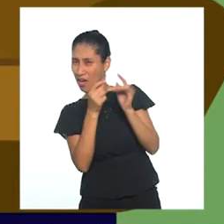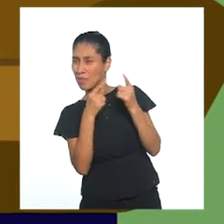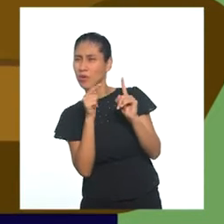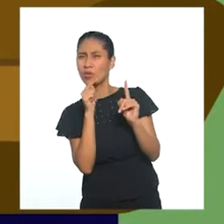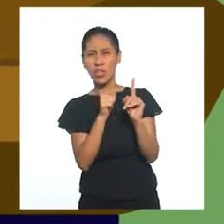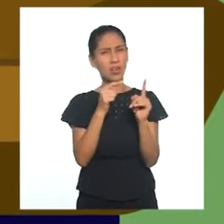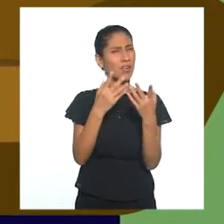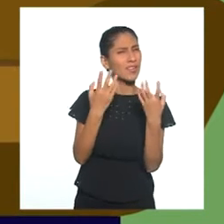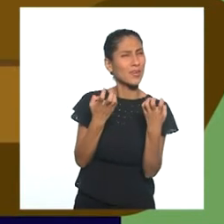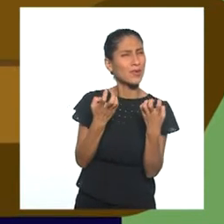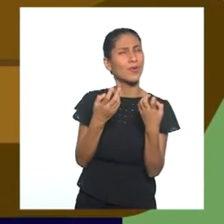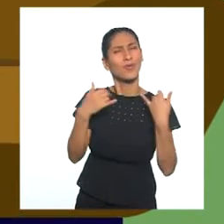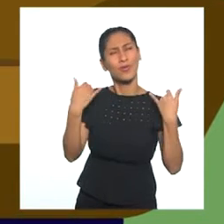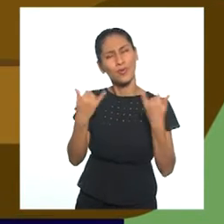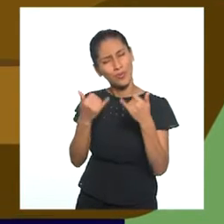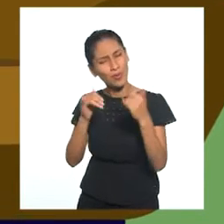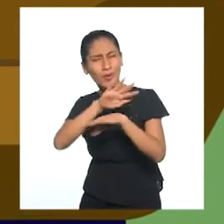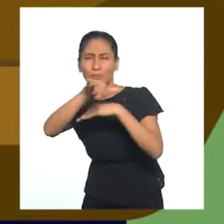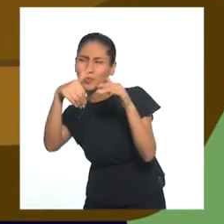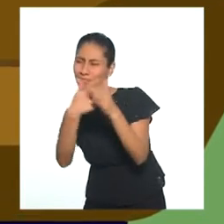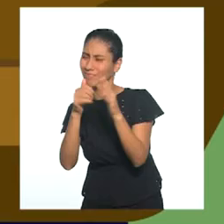jugar con